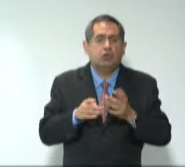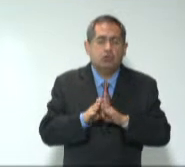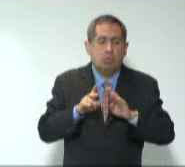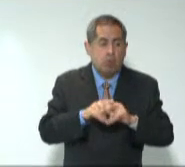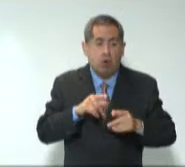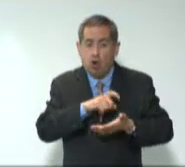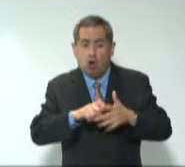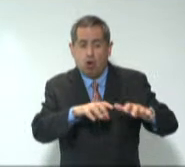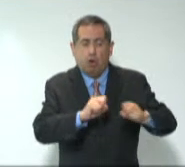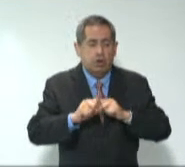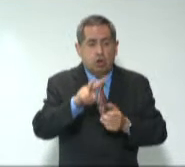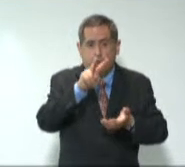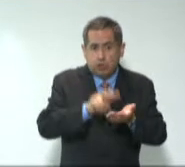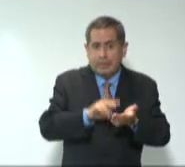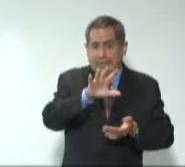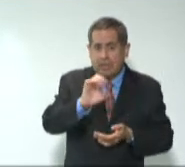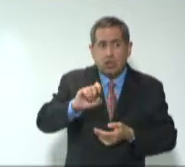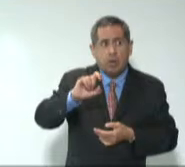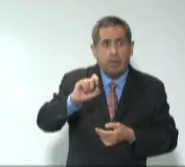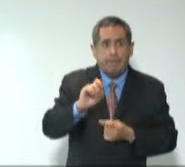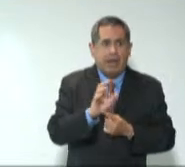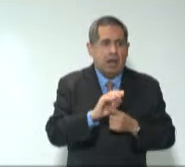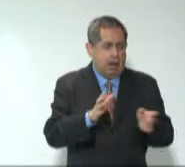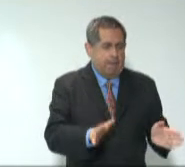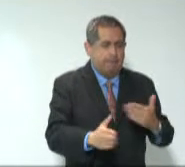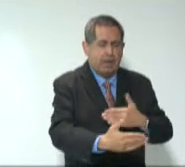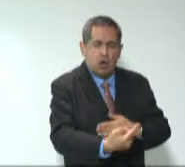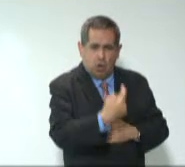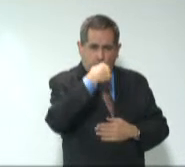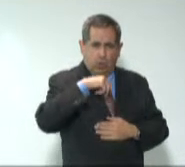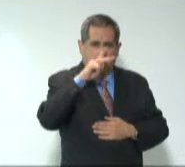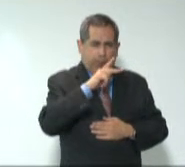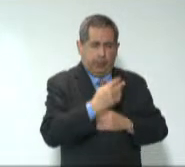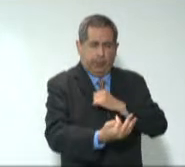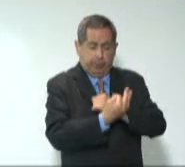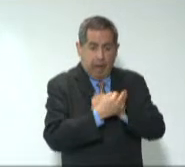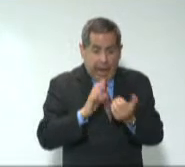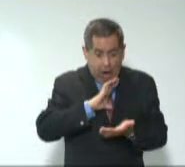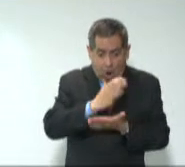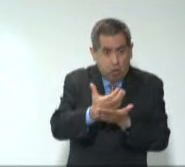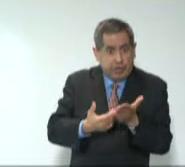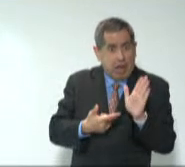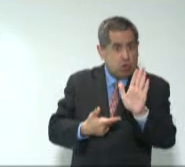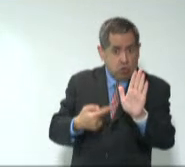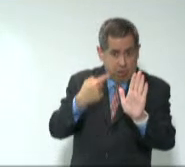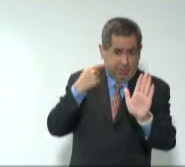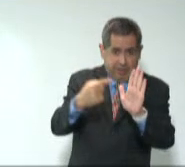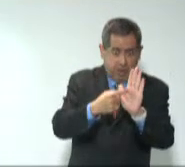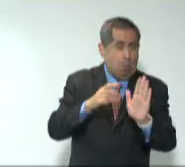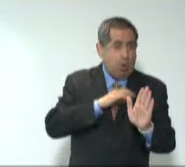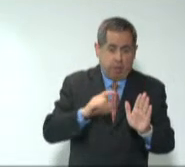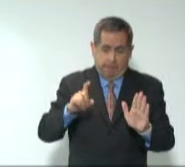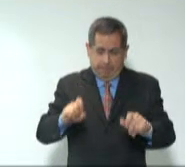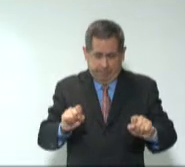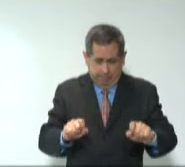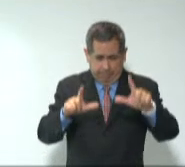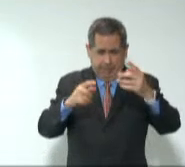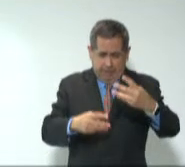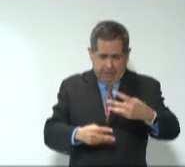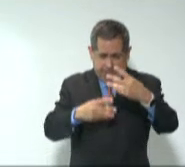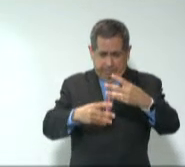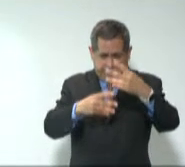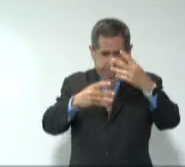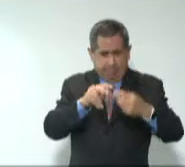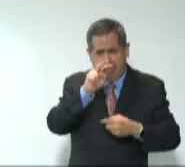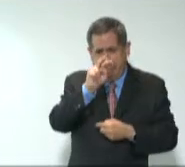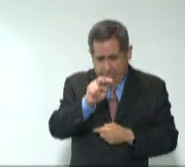adquirieron los 2500 ventiladores famosos y está el contrato ahí uno puede ir al vínculo del contrato conocer el contrato